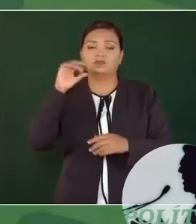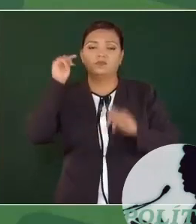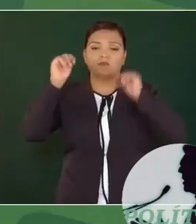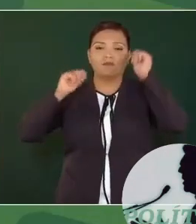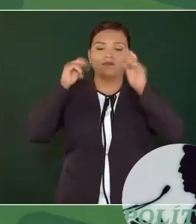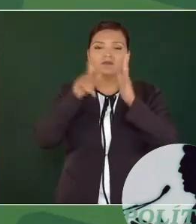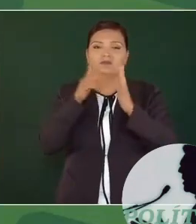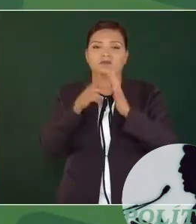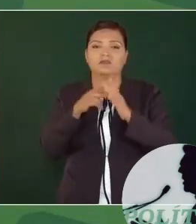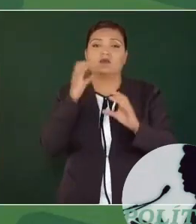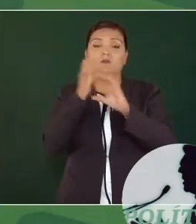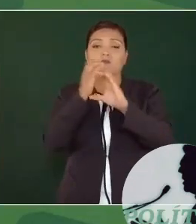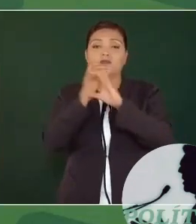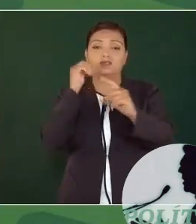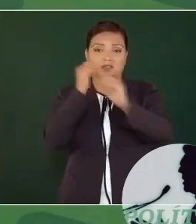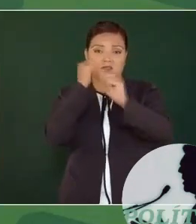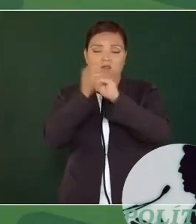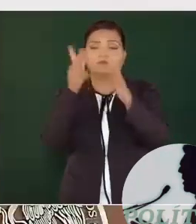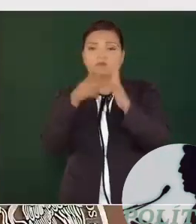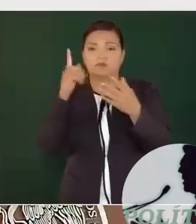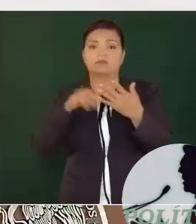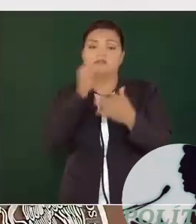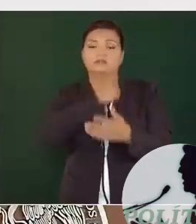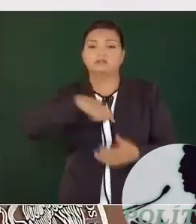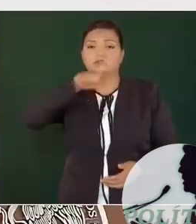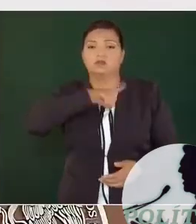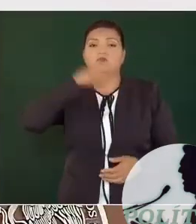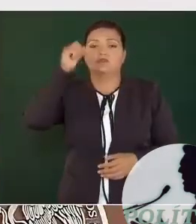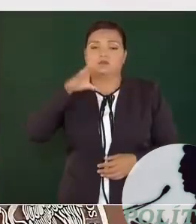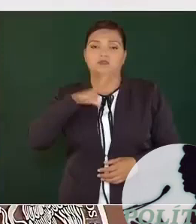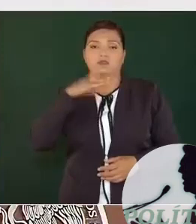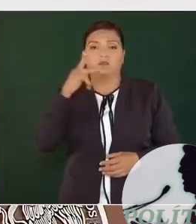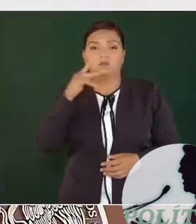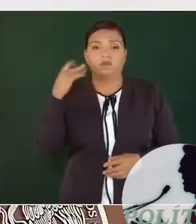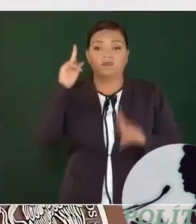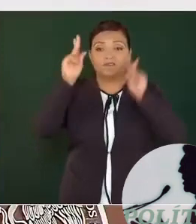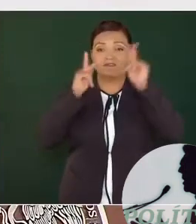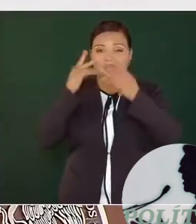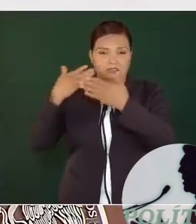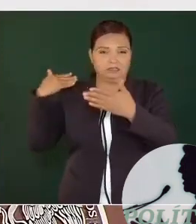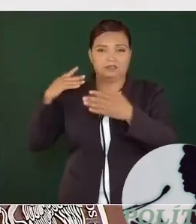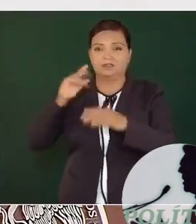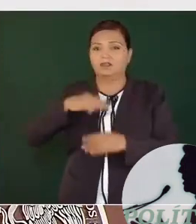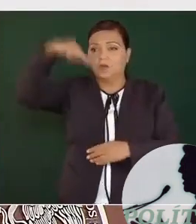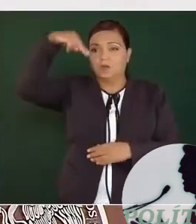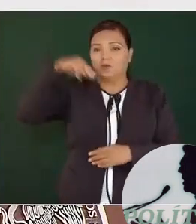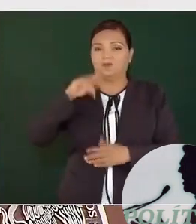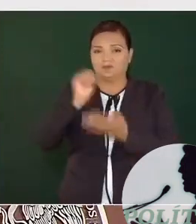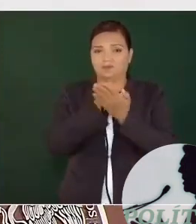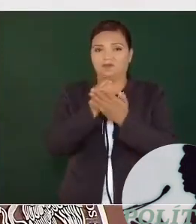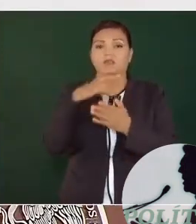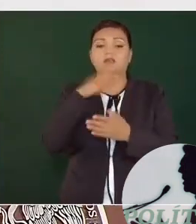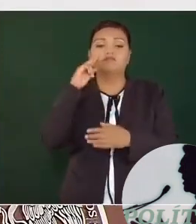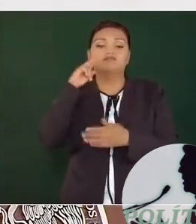comunicaciones, de transporte y salud. Destacando además en su reciente visita en la frontera norte